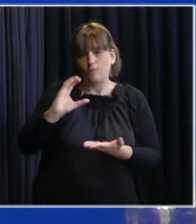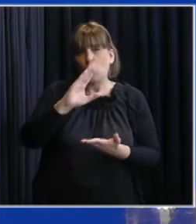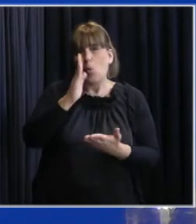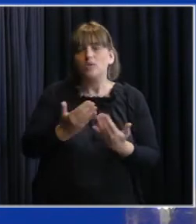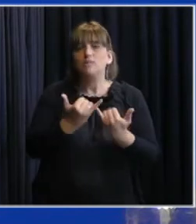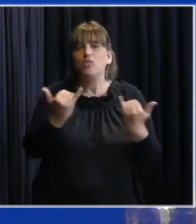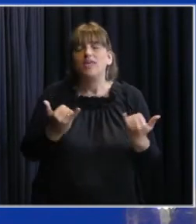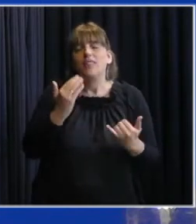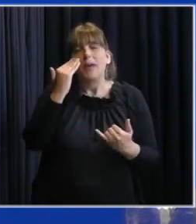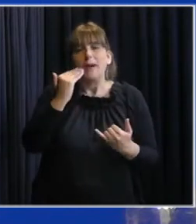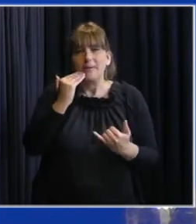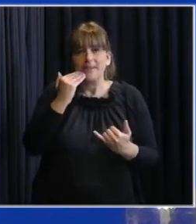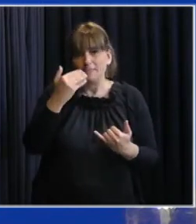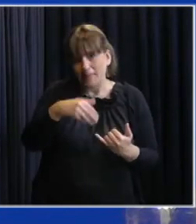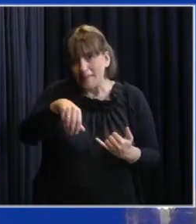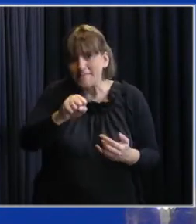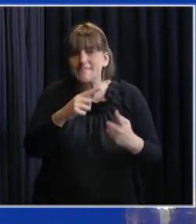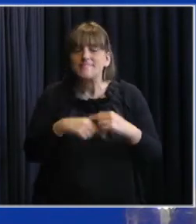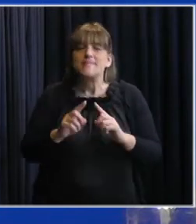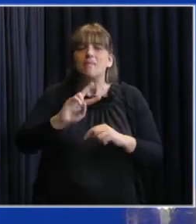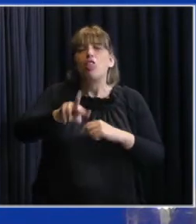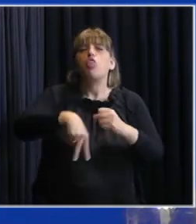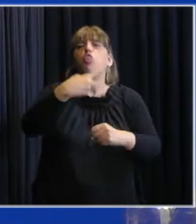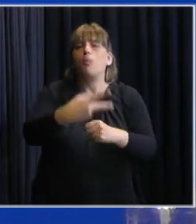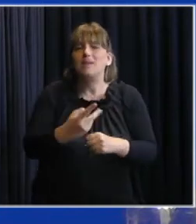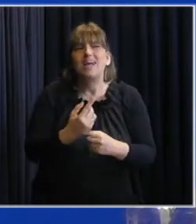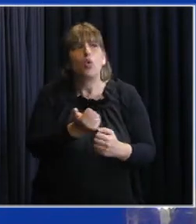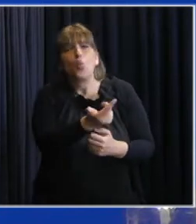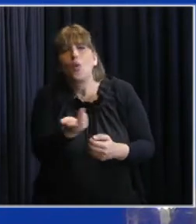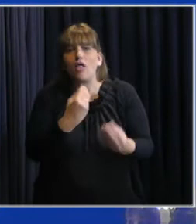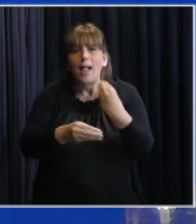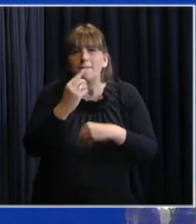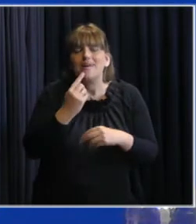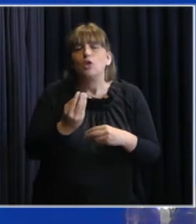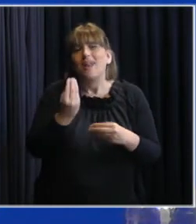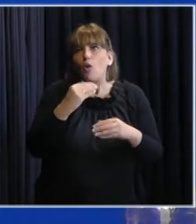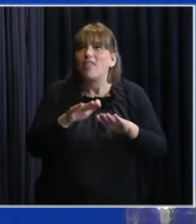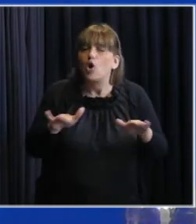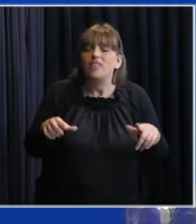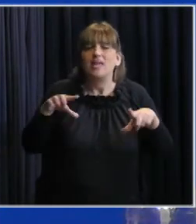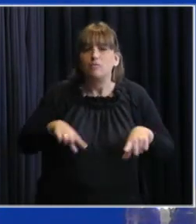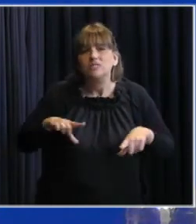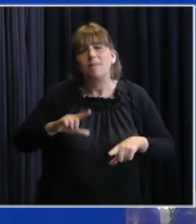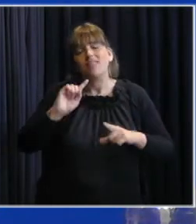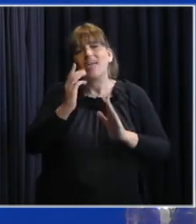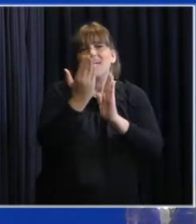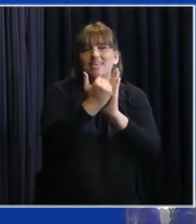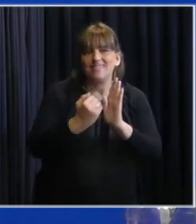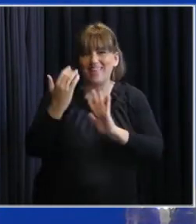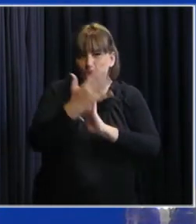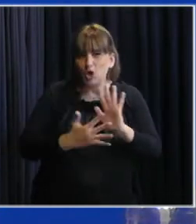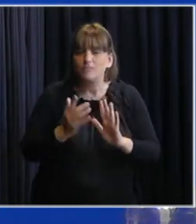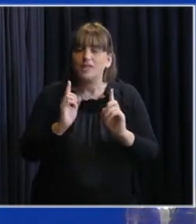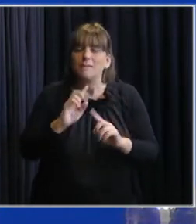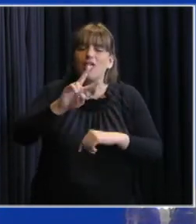abril también hemos duplicado la cantidad de alimentos que están destinados a los comedores municipales del interior y también